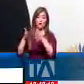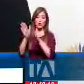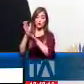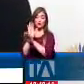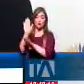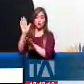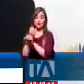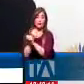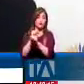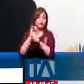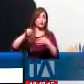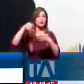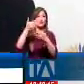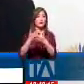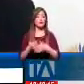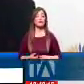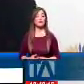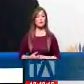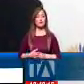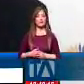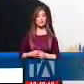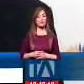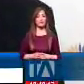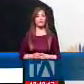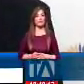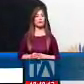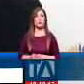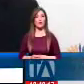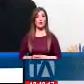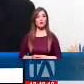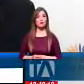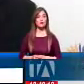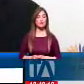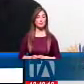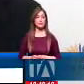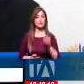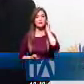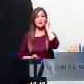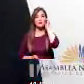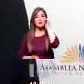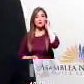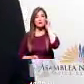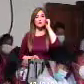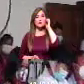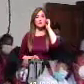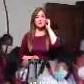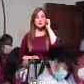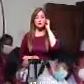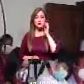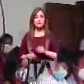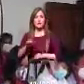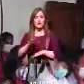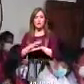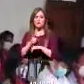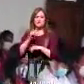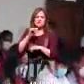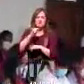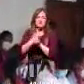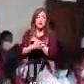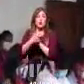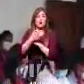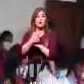descargos, que pueda justificar la falta que consideramos que se ha cometido. Falta que según Zambrano es leve y que establece